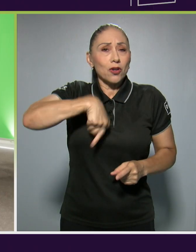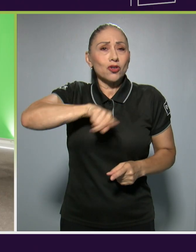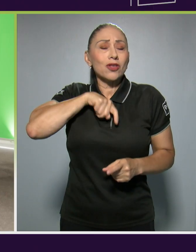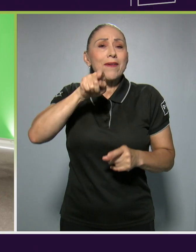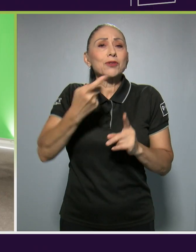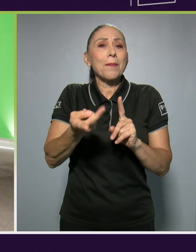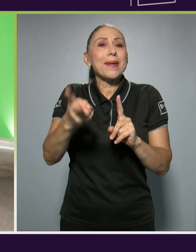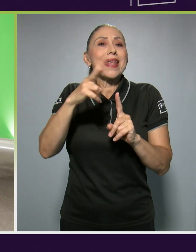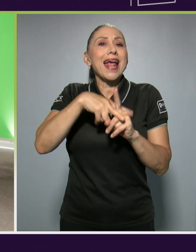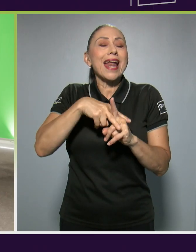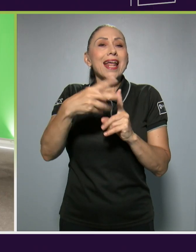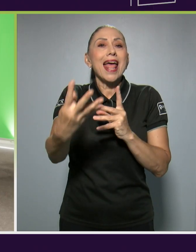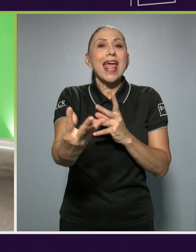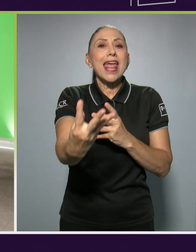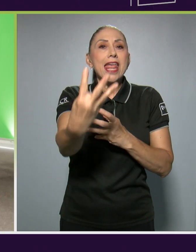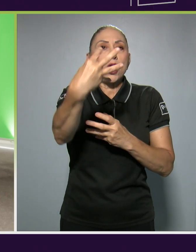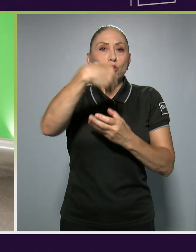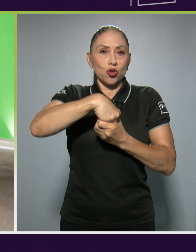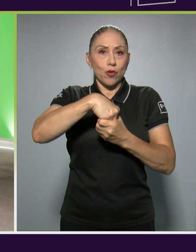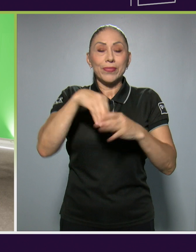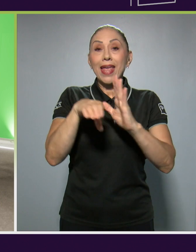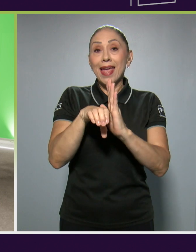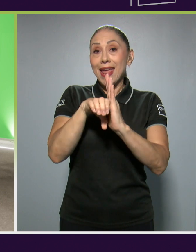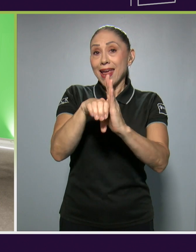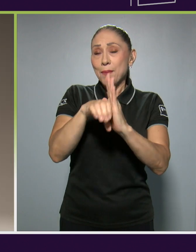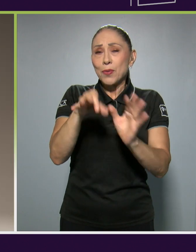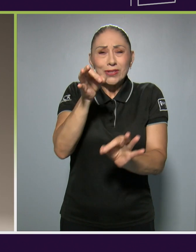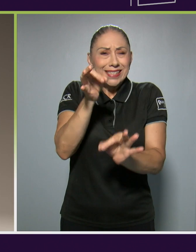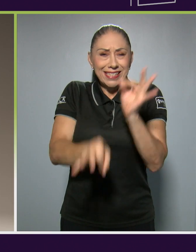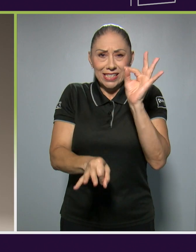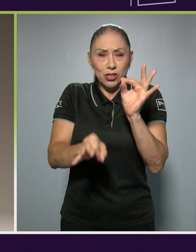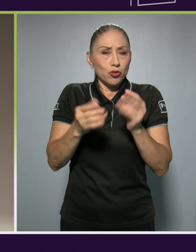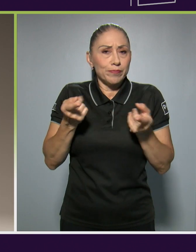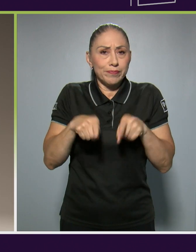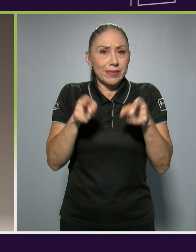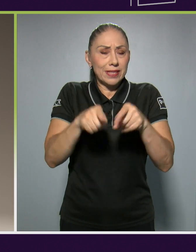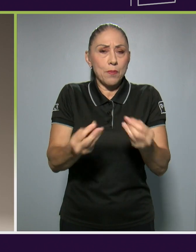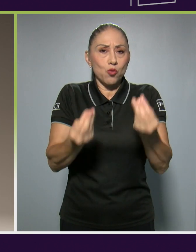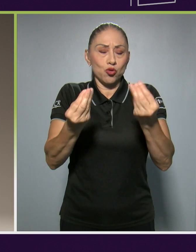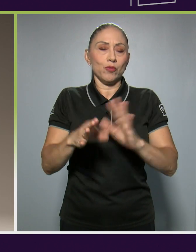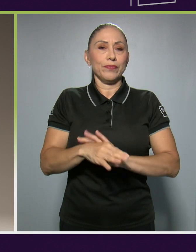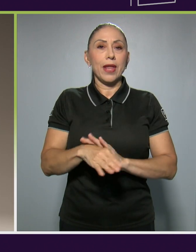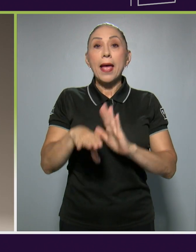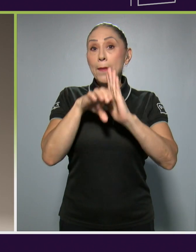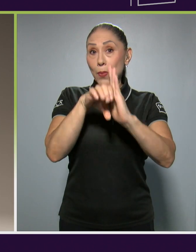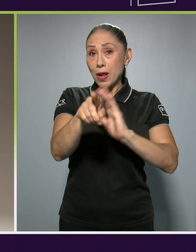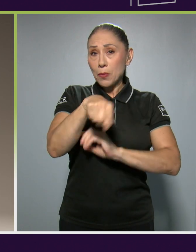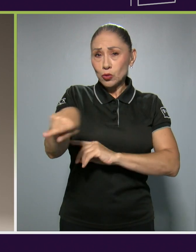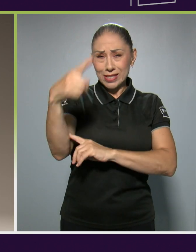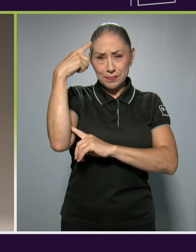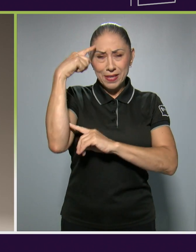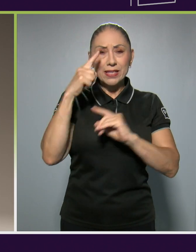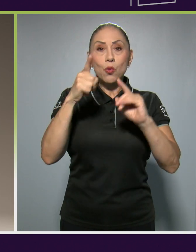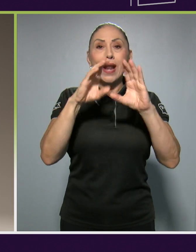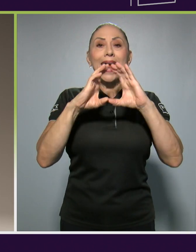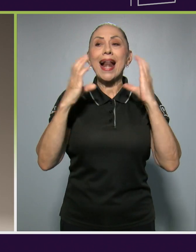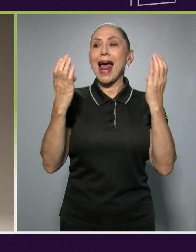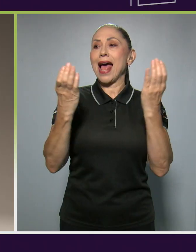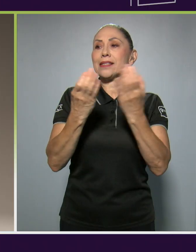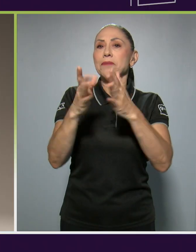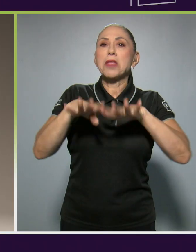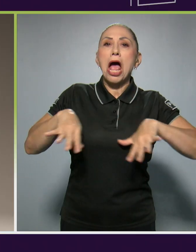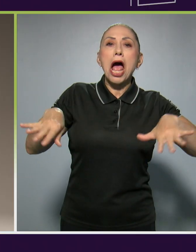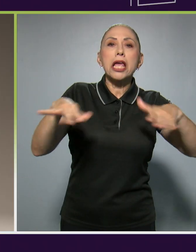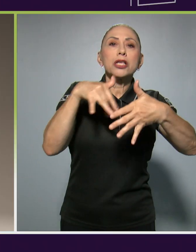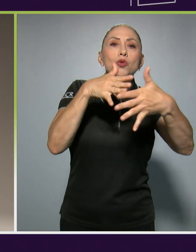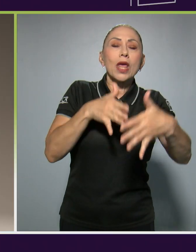poner un ejemplo muy sencillo, un ejemplo que sucede mucho. Imaginemos en una lección donde se promueve la